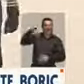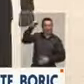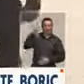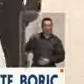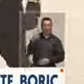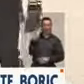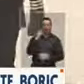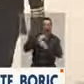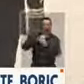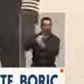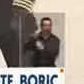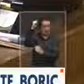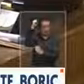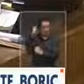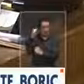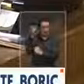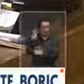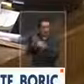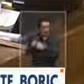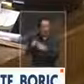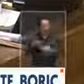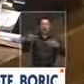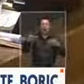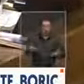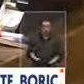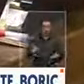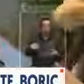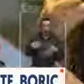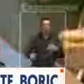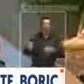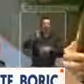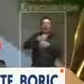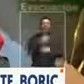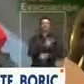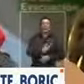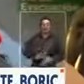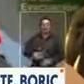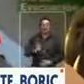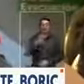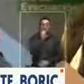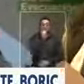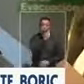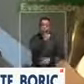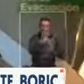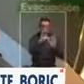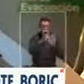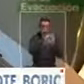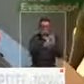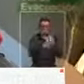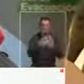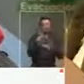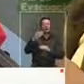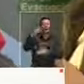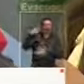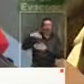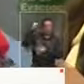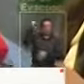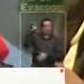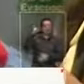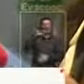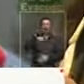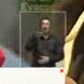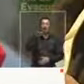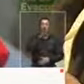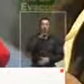contra Piñera, promovidas por la oposición, quienes hoy están en el oficialismo. Las acusaciones constitucionales en el periodo pasado se ocuparon de una